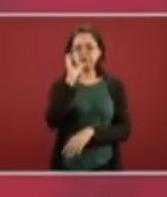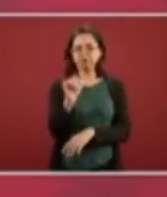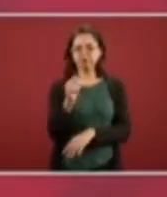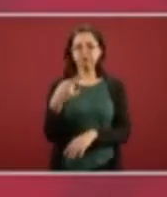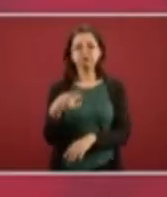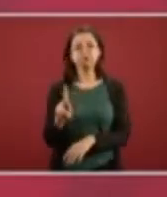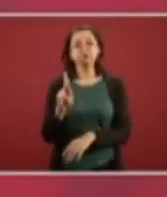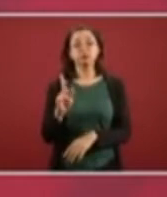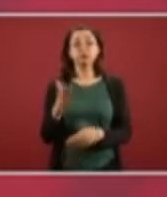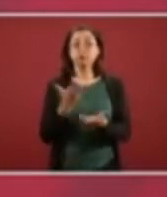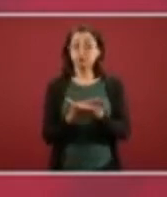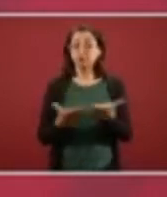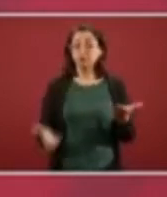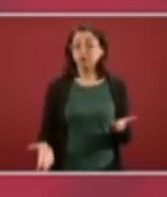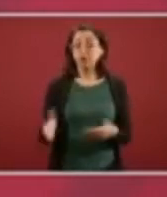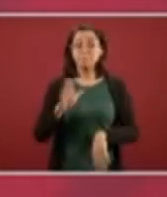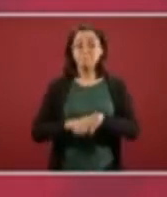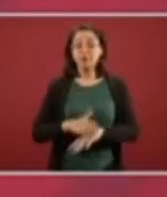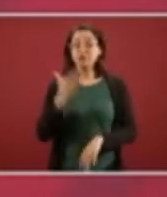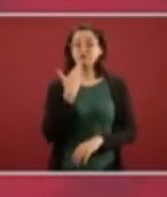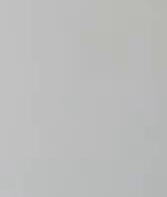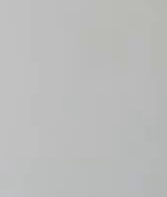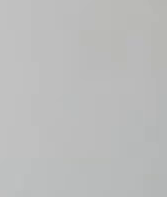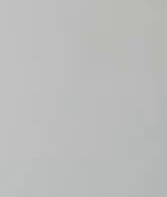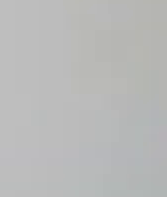pero destacan las mujeres.